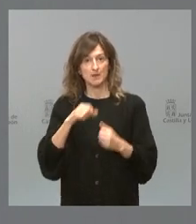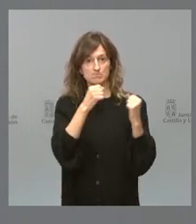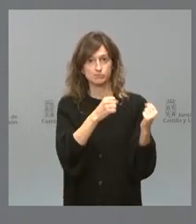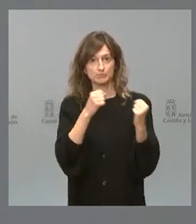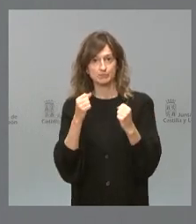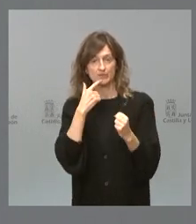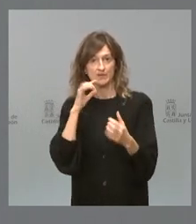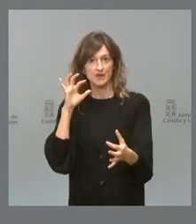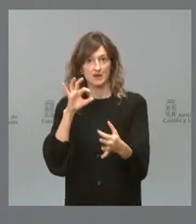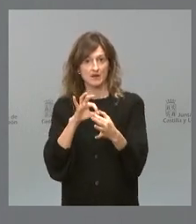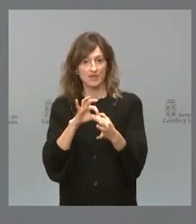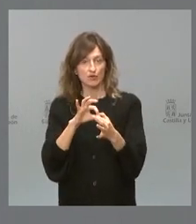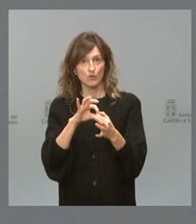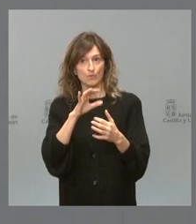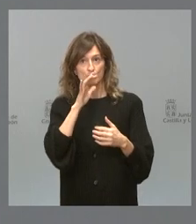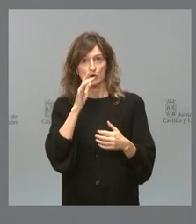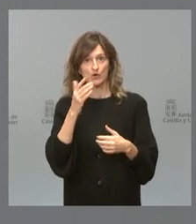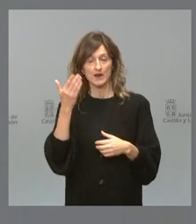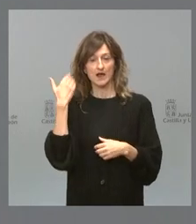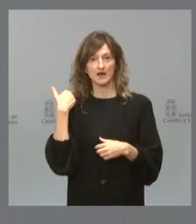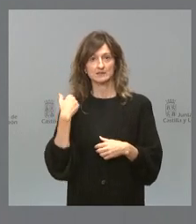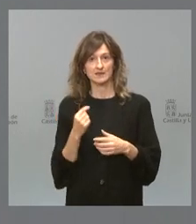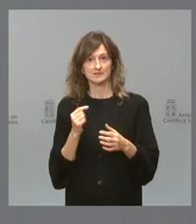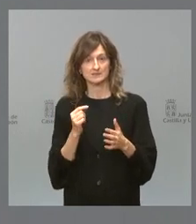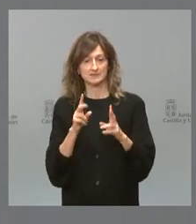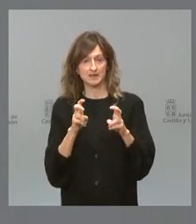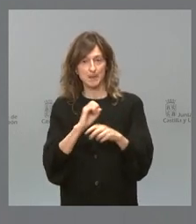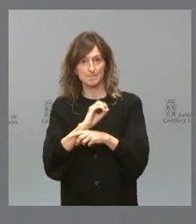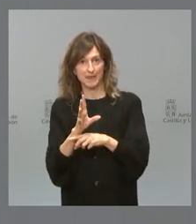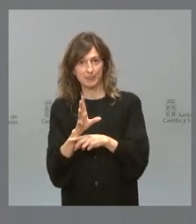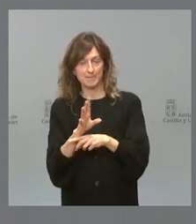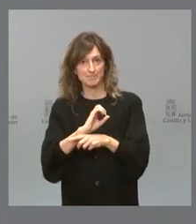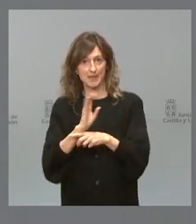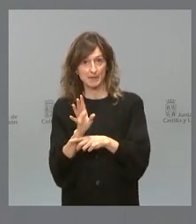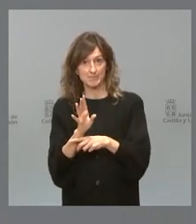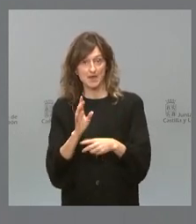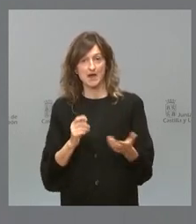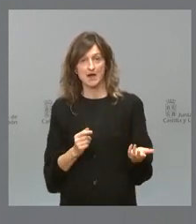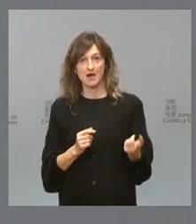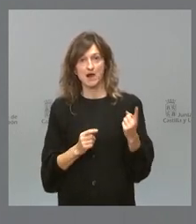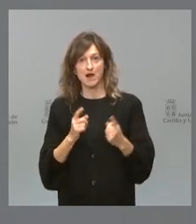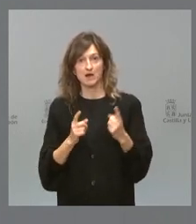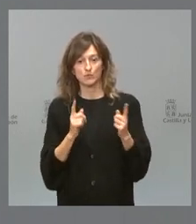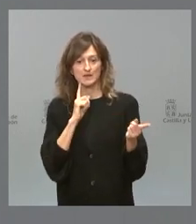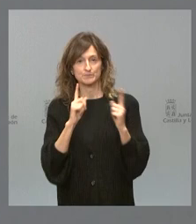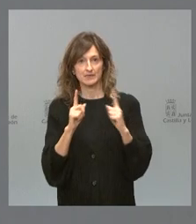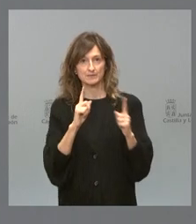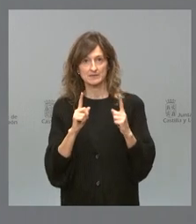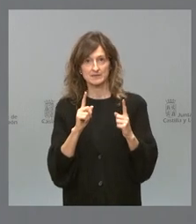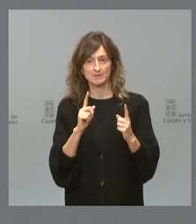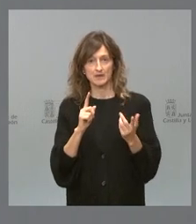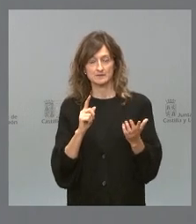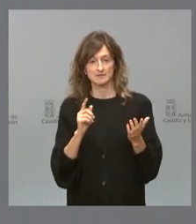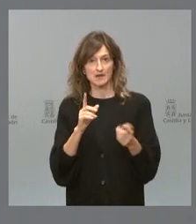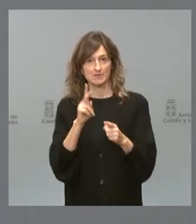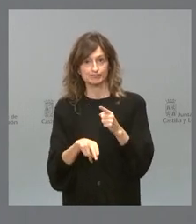que tiene que ver con algunas medidas que habíamos tomado relación con la pandemia donde lógicamente pues algunas medidas preventivas pues han